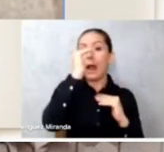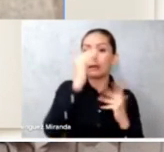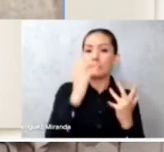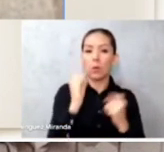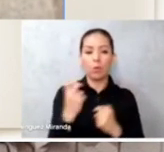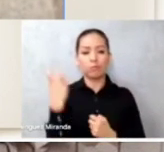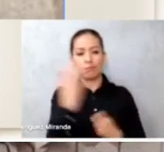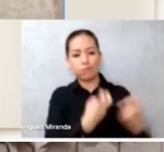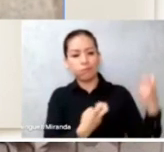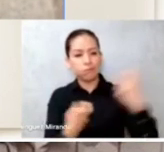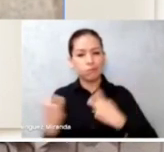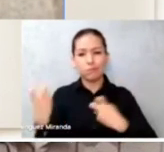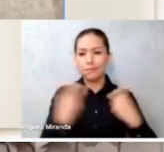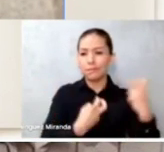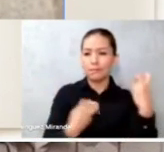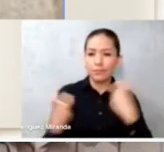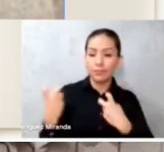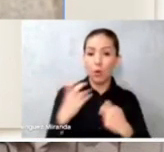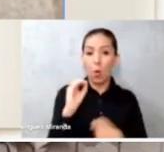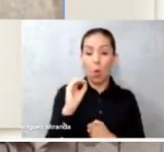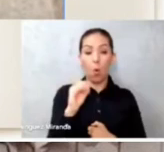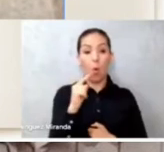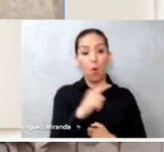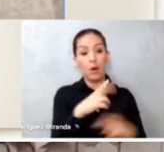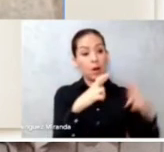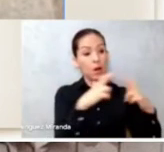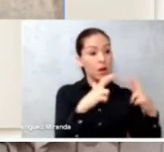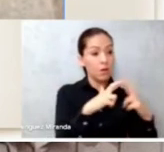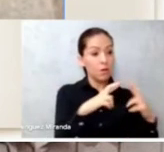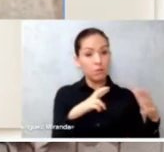inclusive sobre la utilización de un discurso religioso.